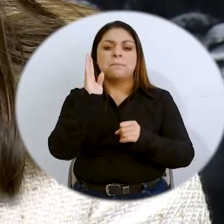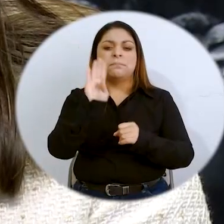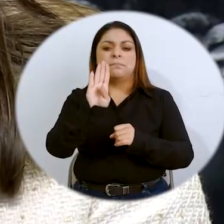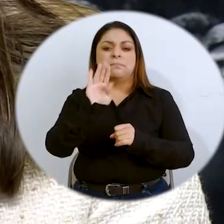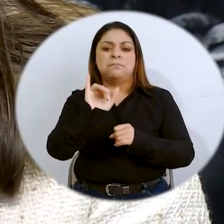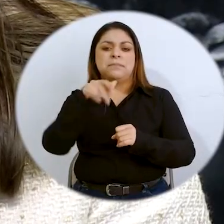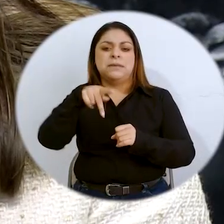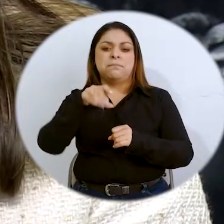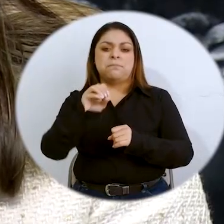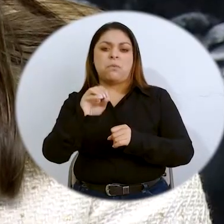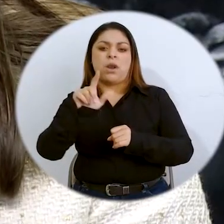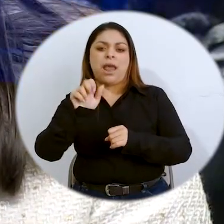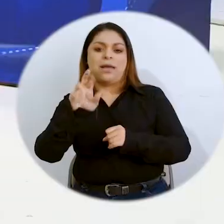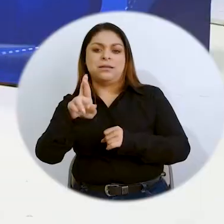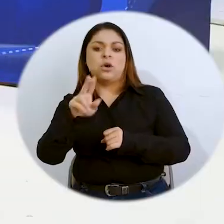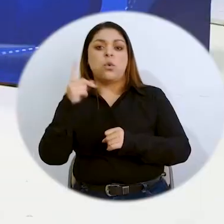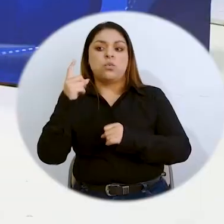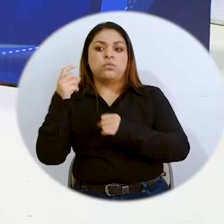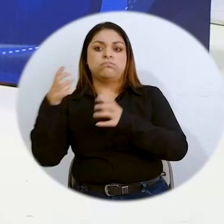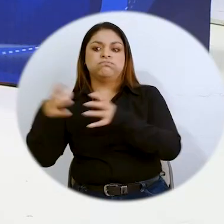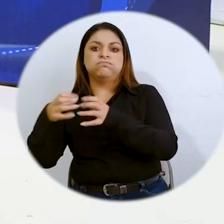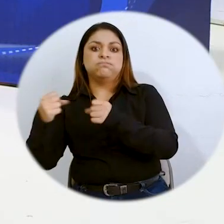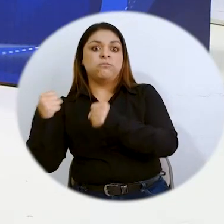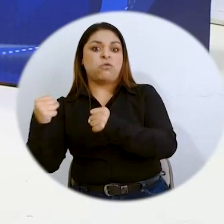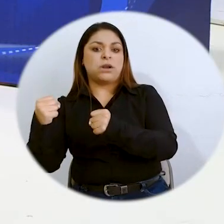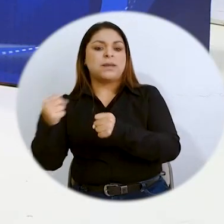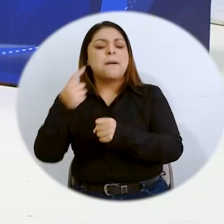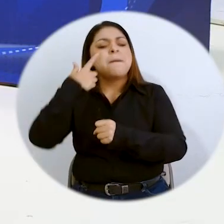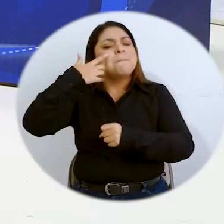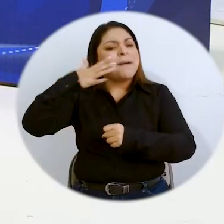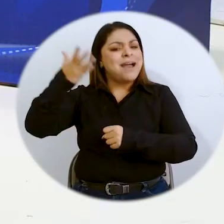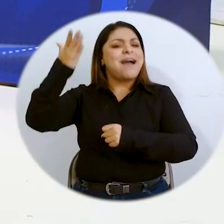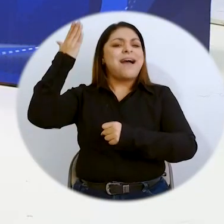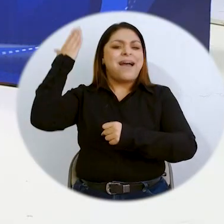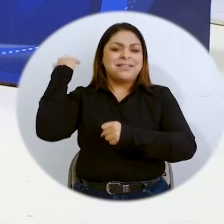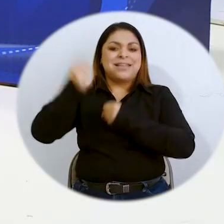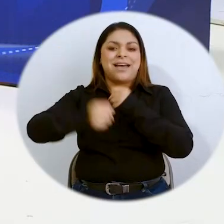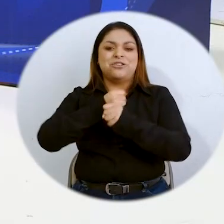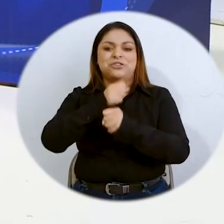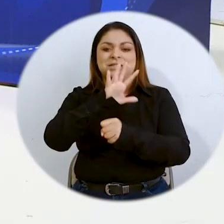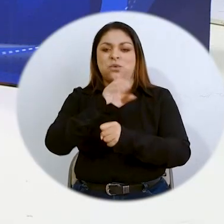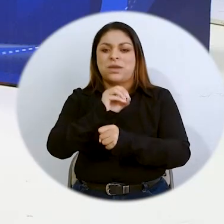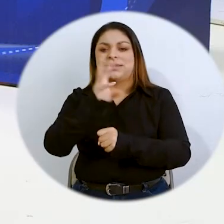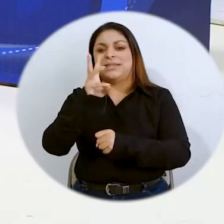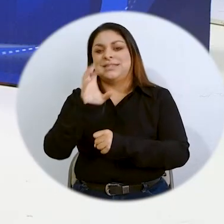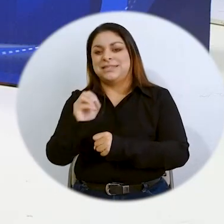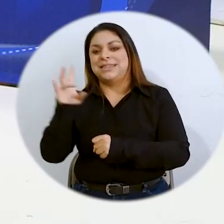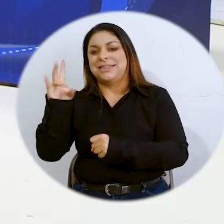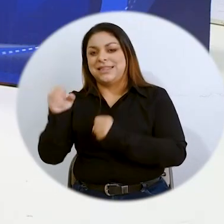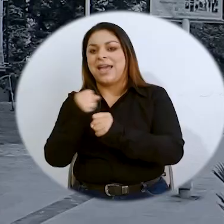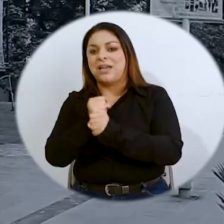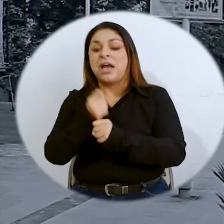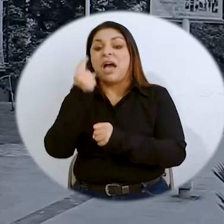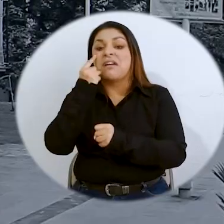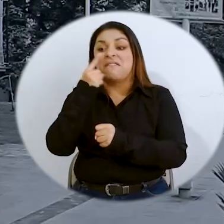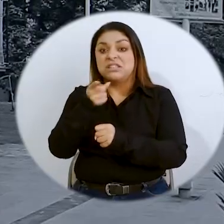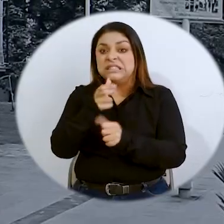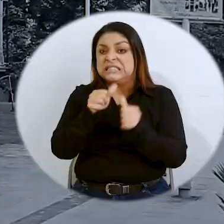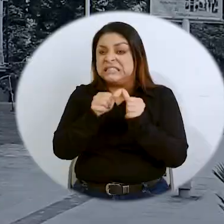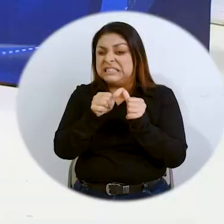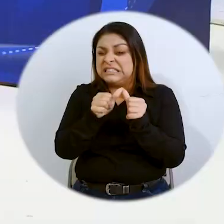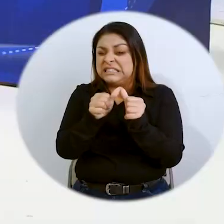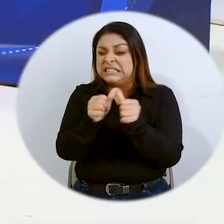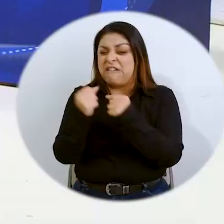partido dominante, muy similar con el que tenía Costa Rica en la década de los 50, 60 y 70. Hay que ver si eso se consolida en el tiempo.